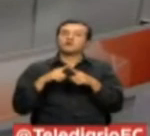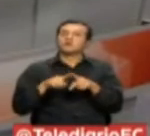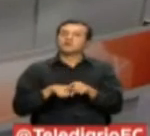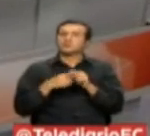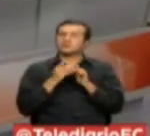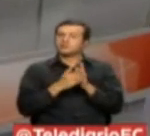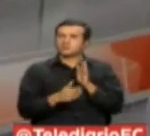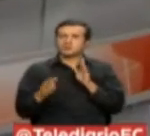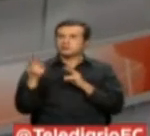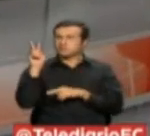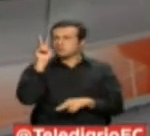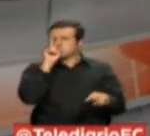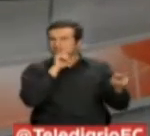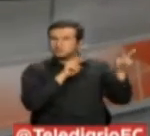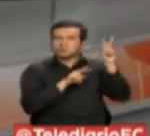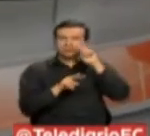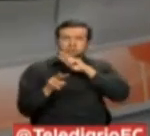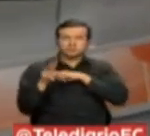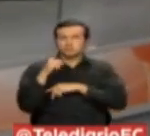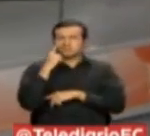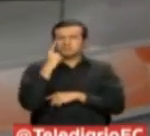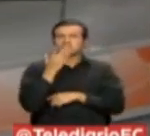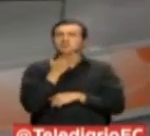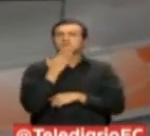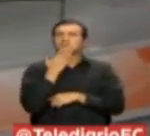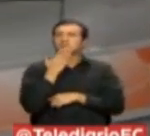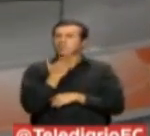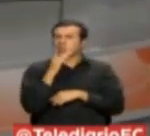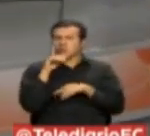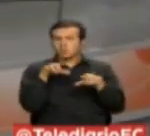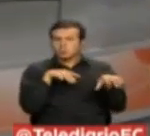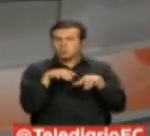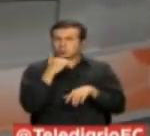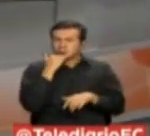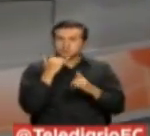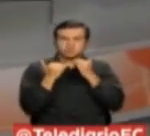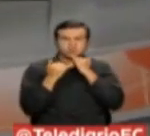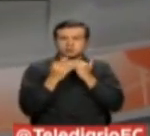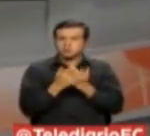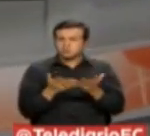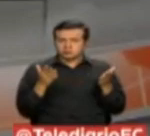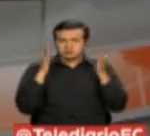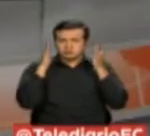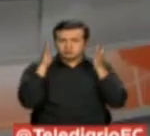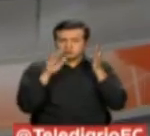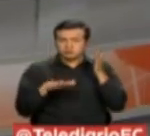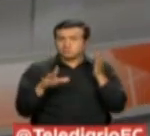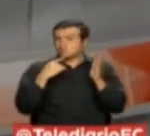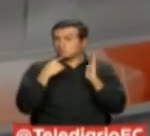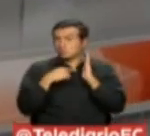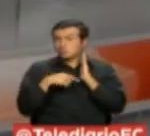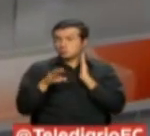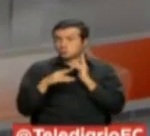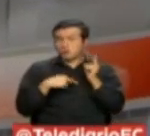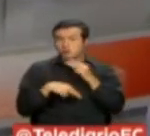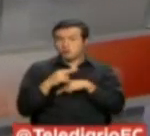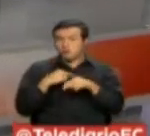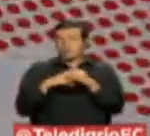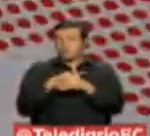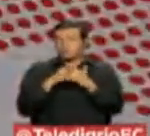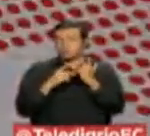a detectarse señales y de qué manera de que estas son actividades irregulares orientadas, por ejemplo, al lavado de